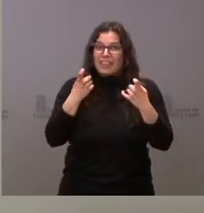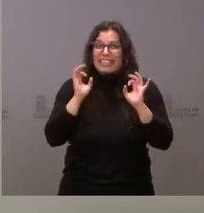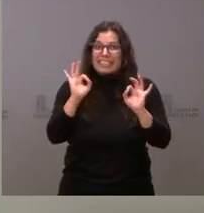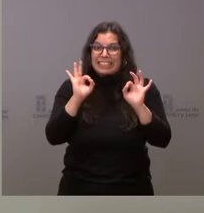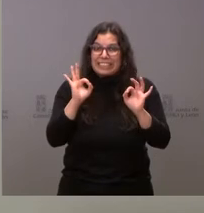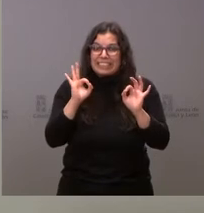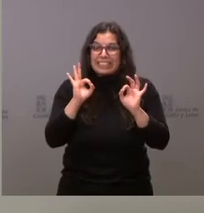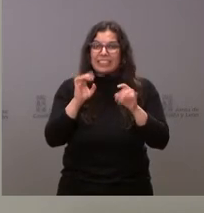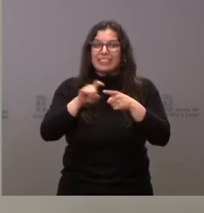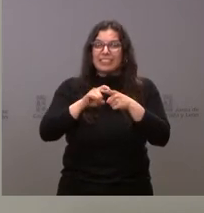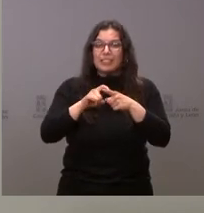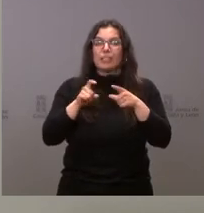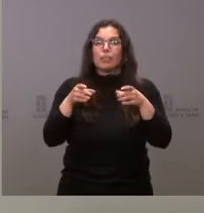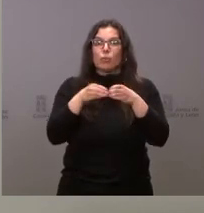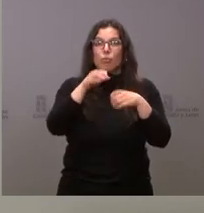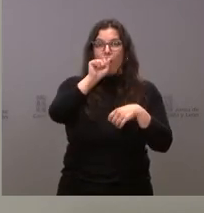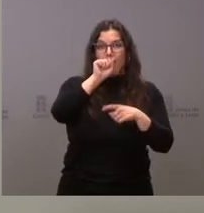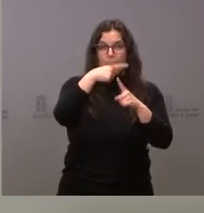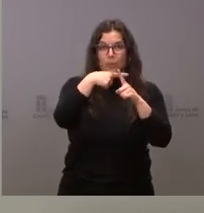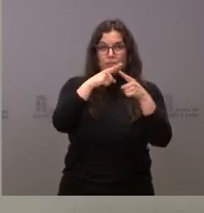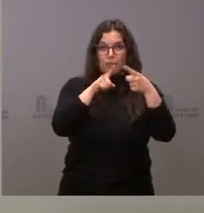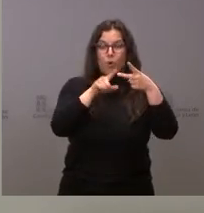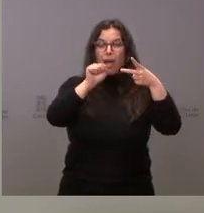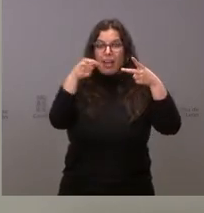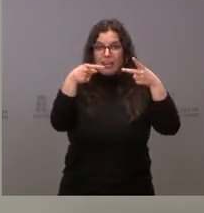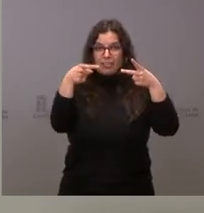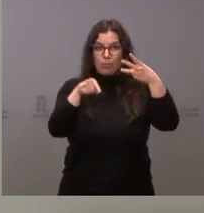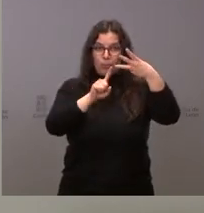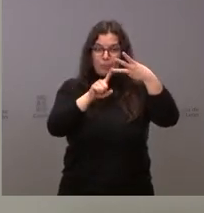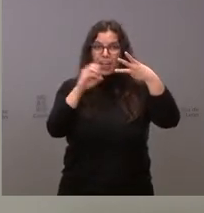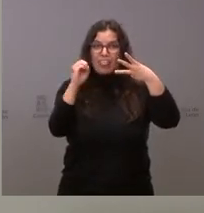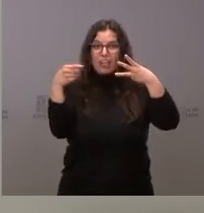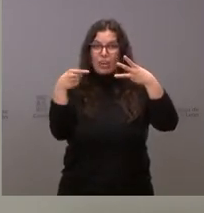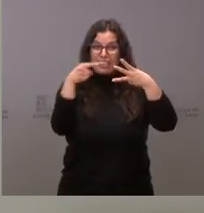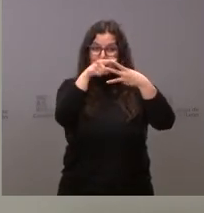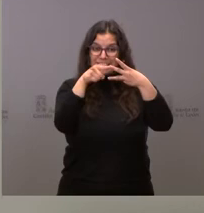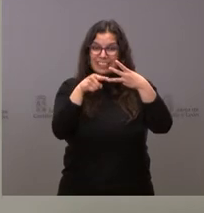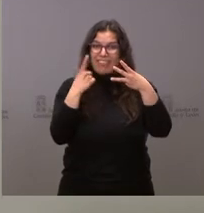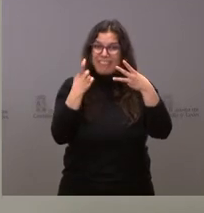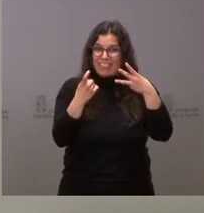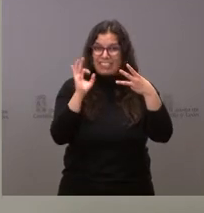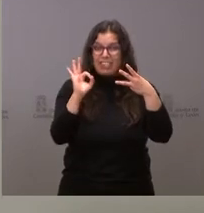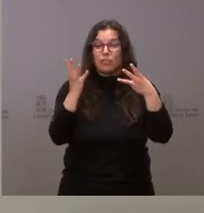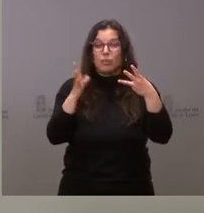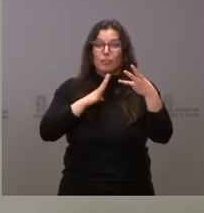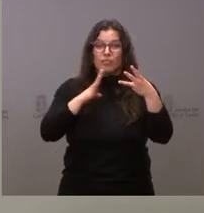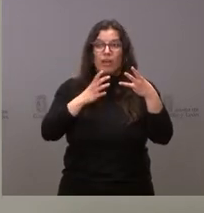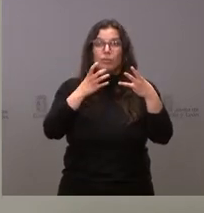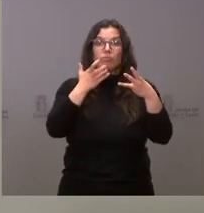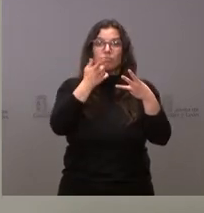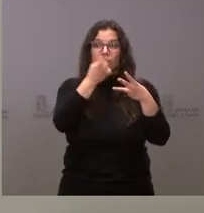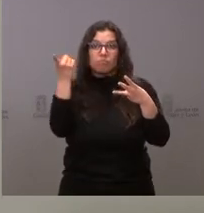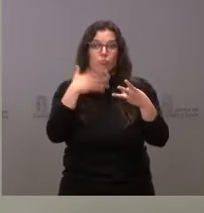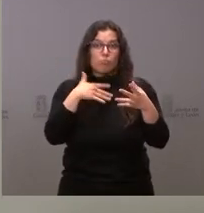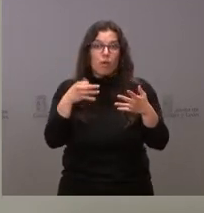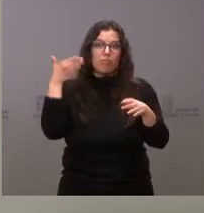grupo a positivo a negativo y 0 negativo por tanto desde aquí hacemos un llamamiento de la